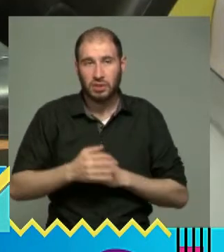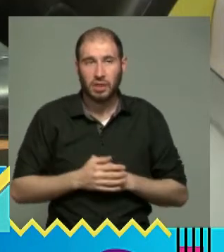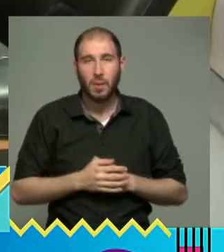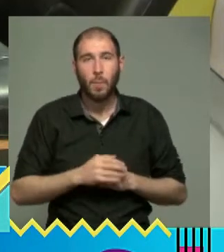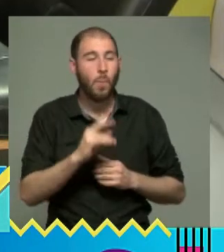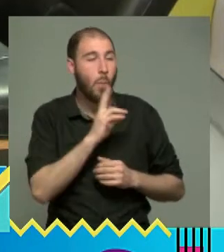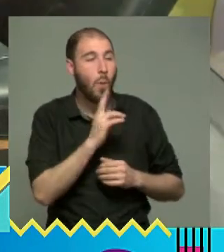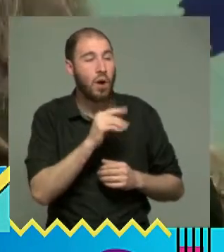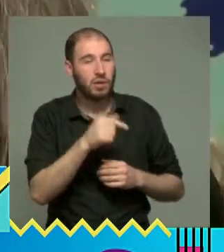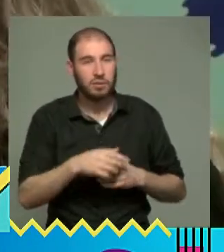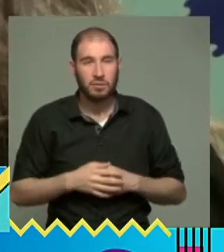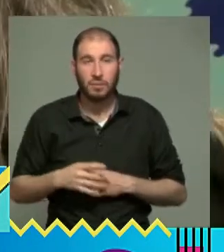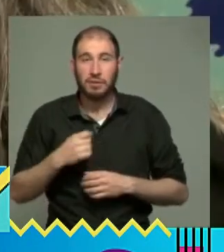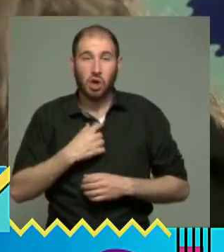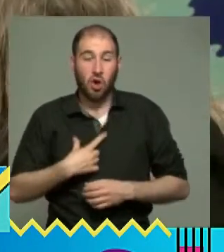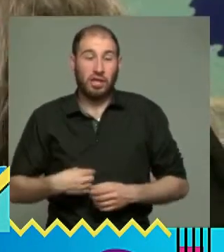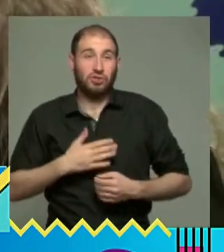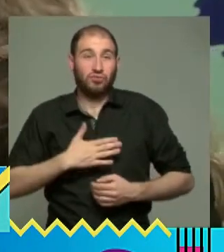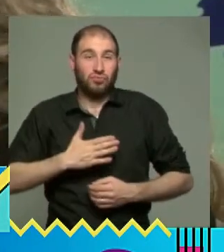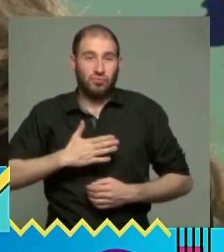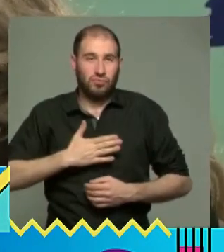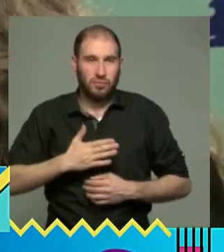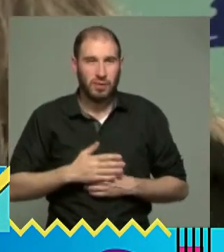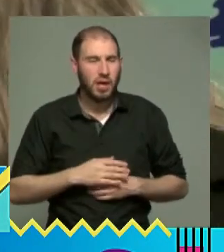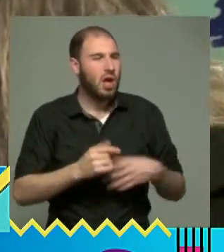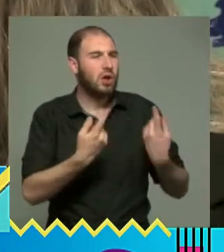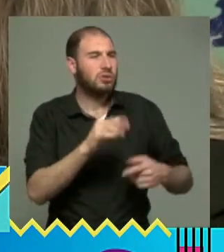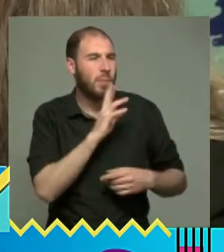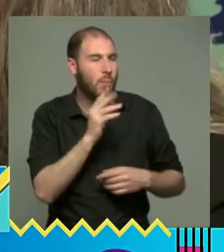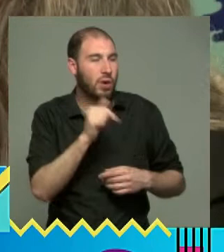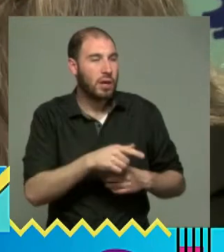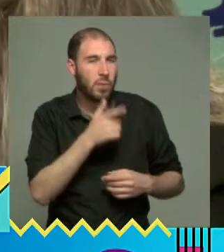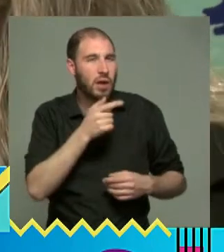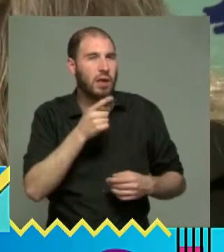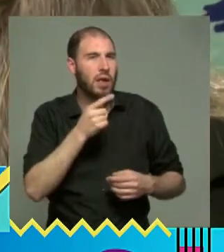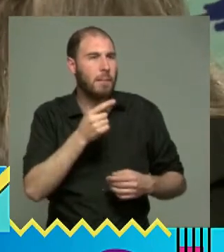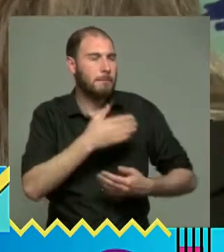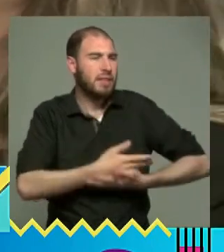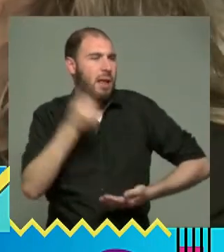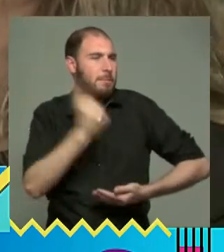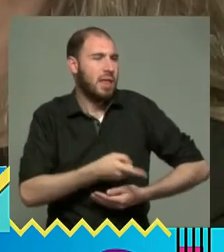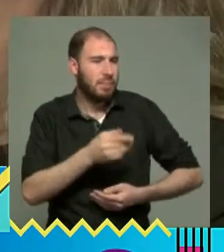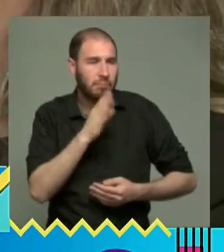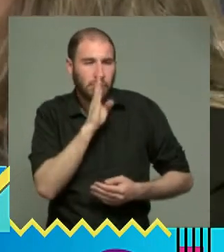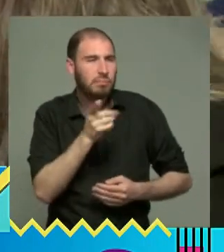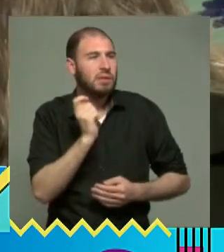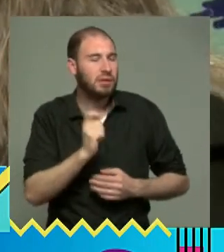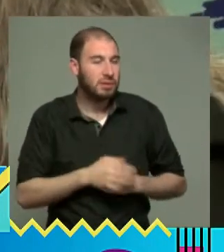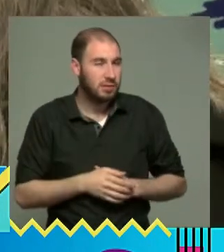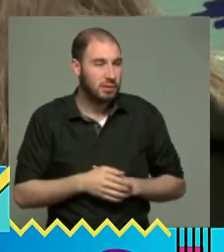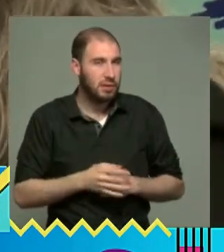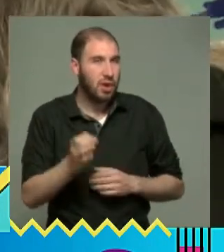embarazada, mujeres era un que- corazoncito que latía. Y la Según- cosificación de que las mujeres tienen por la imposición de la maternidad, eso nadie A ver, habla. a ver. Y de